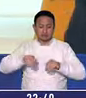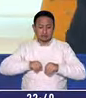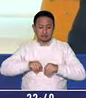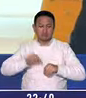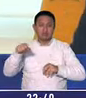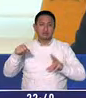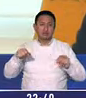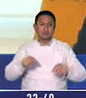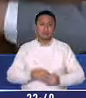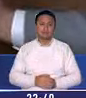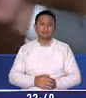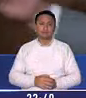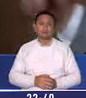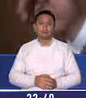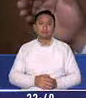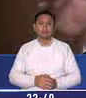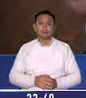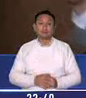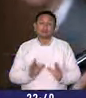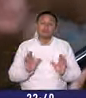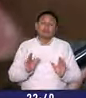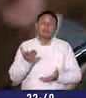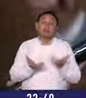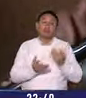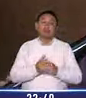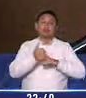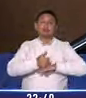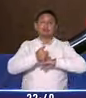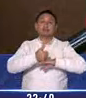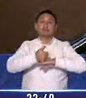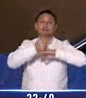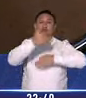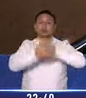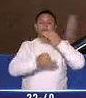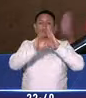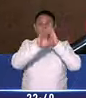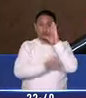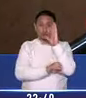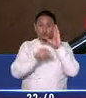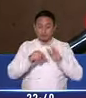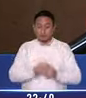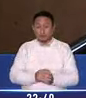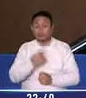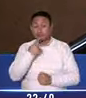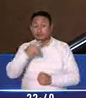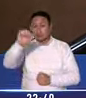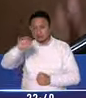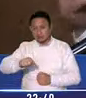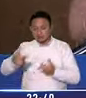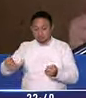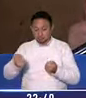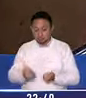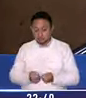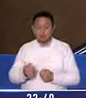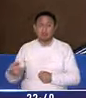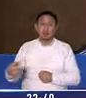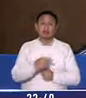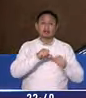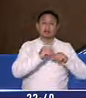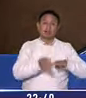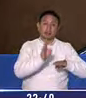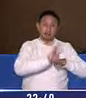de juicio político. En el supuesto de que la Corte Constitucional diera un dictamen favorable, regresa acá a